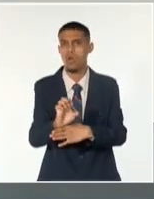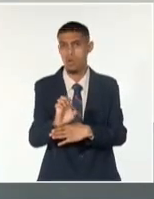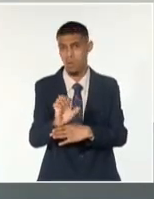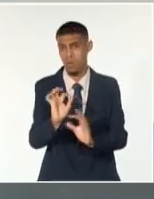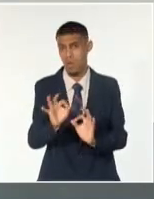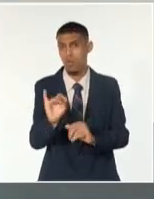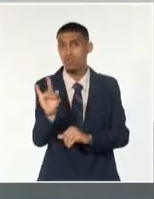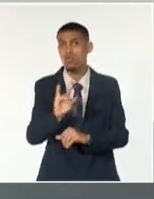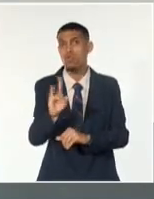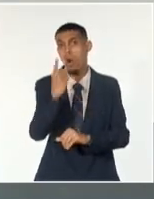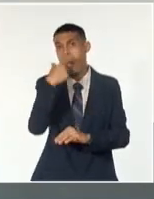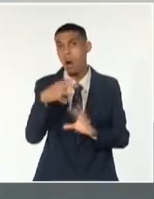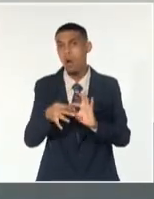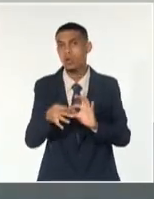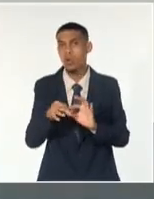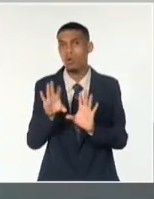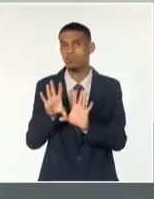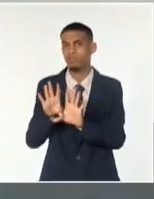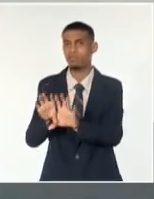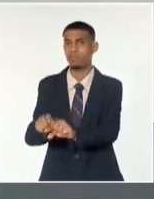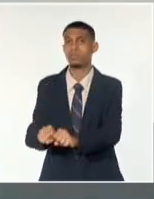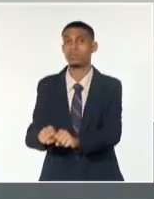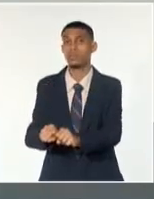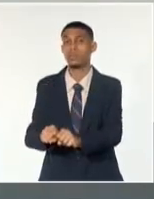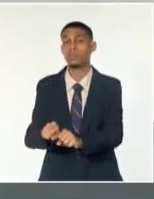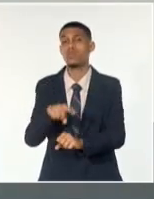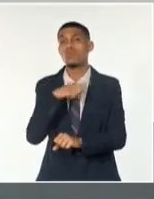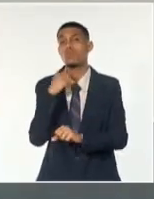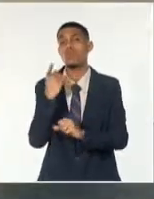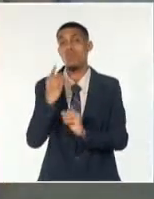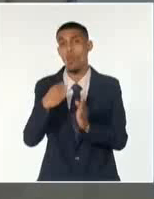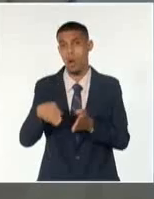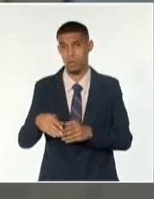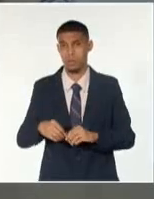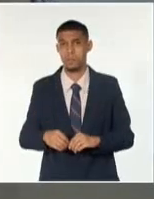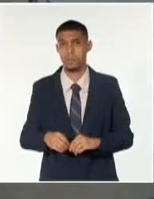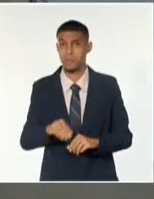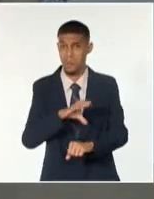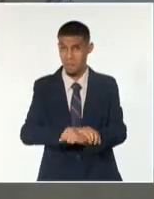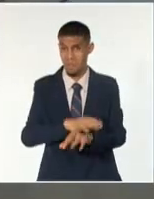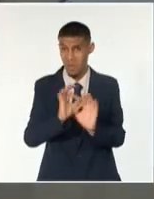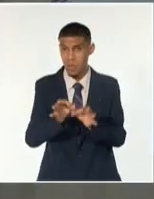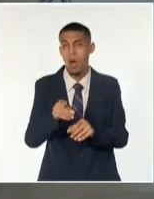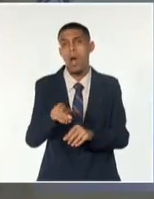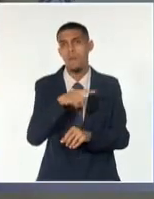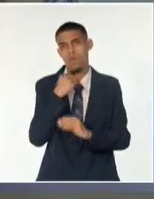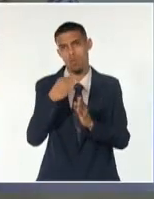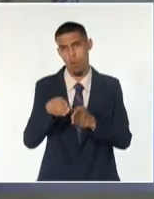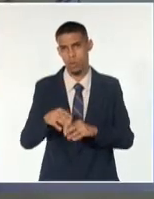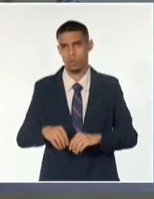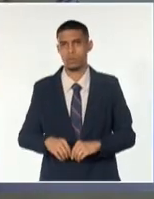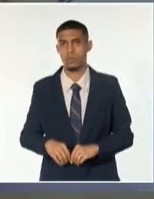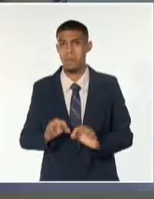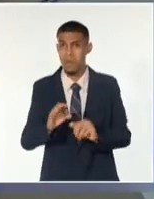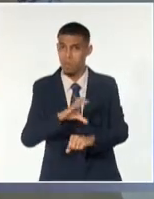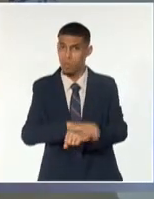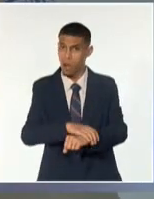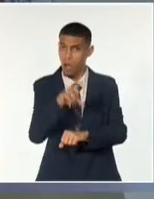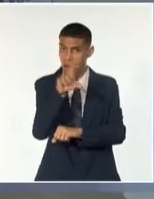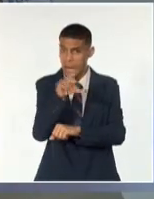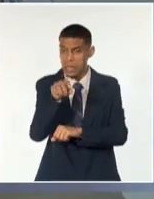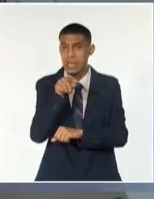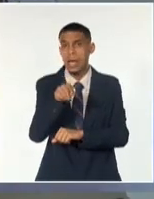fueron hallados muertos en la cárcel ayer viernes. El acontecimiento ocurrió en el Centro de Privación de Libertad de Guayas número